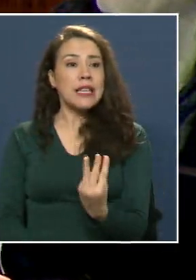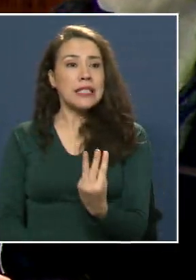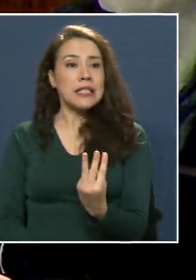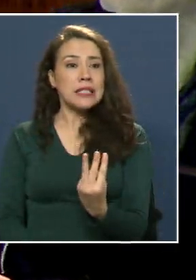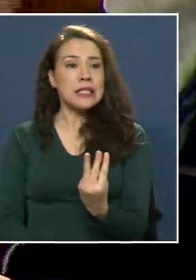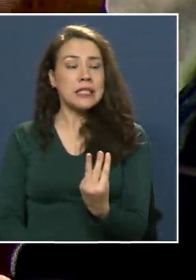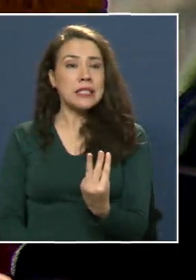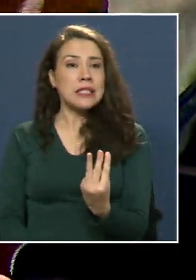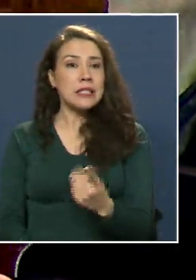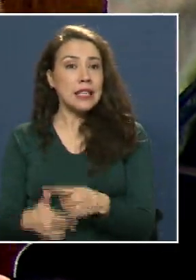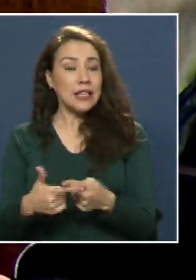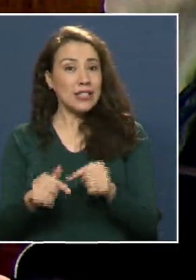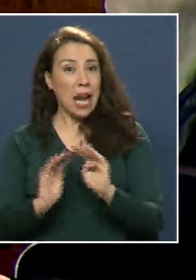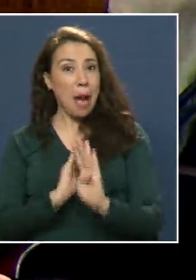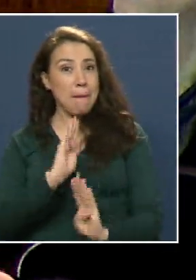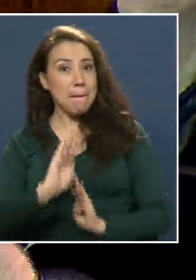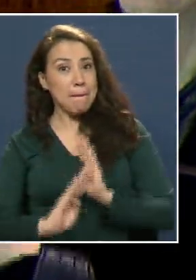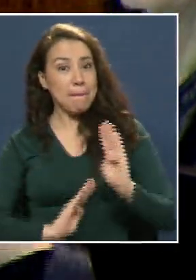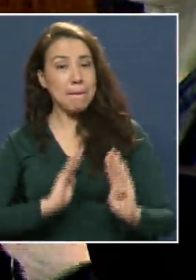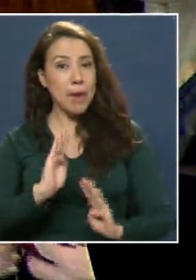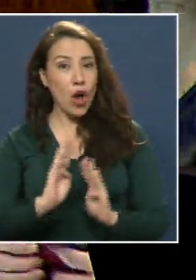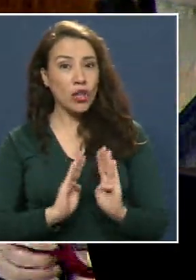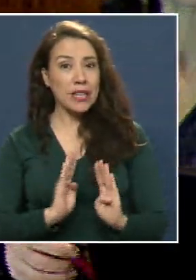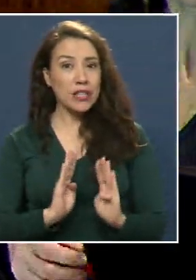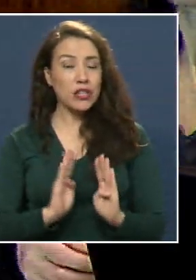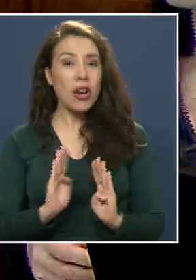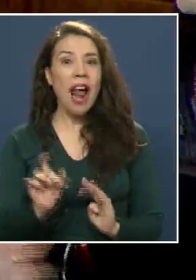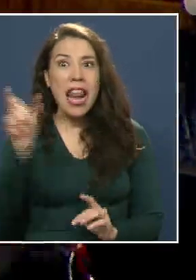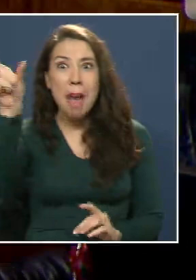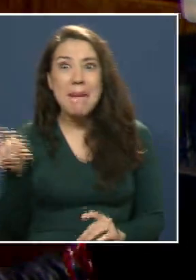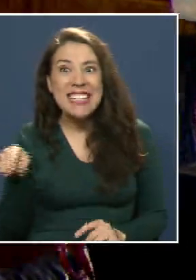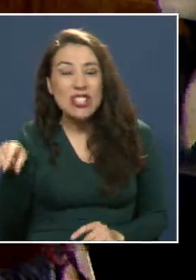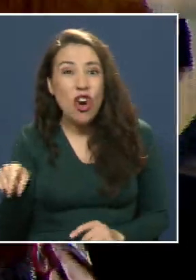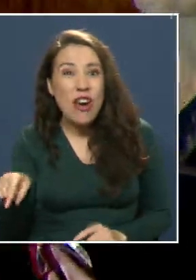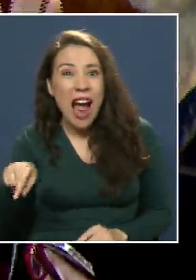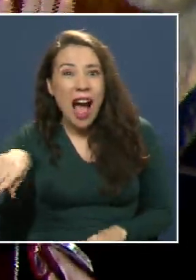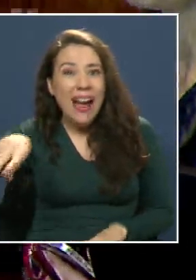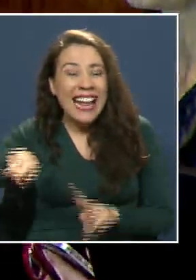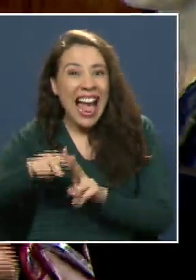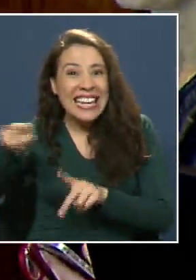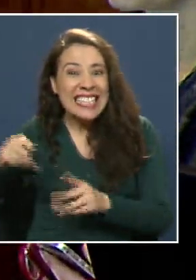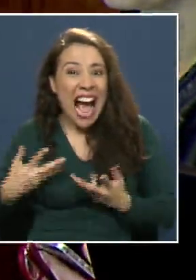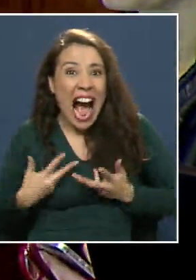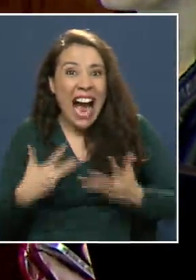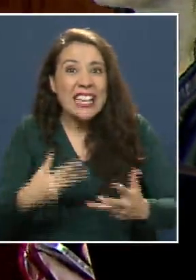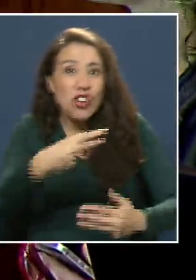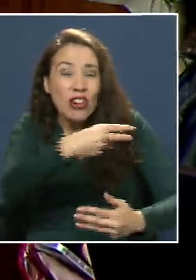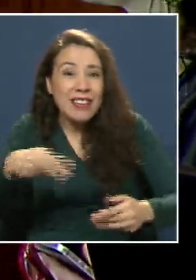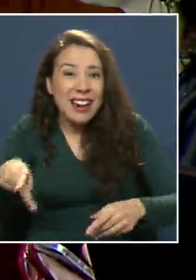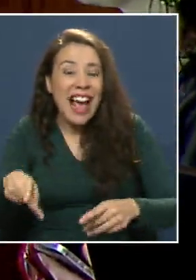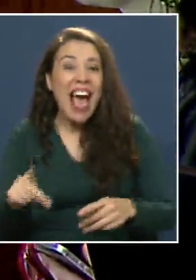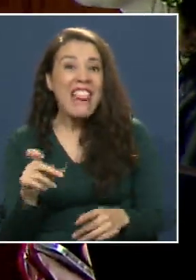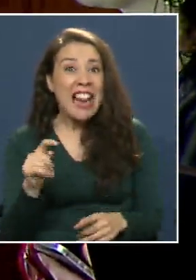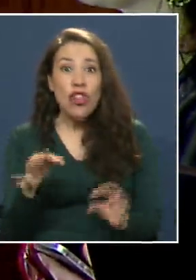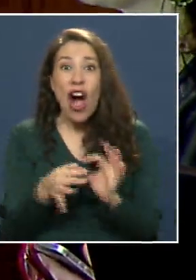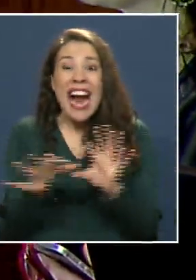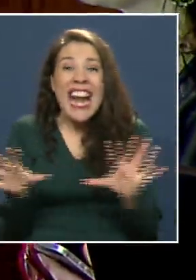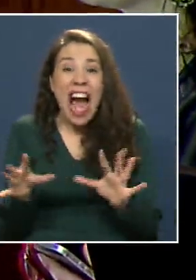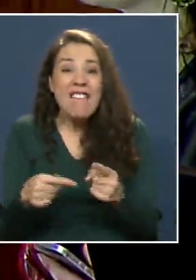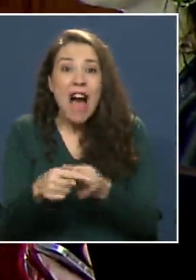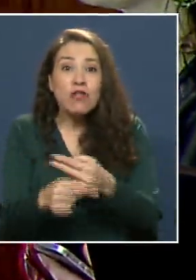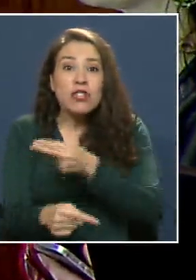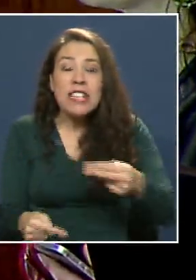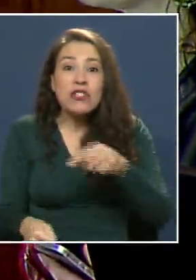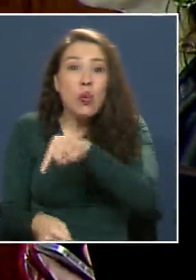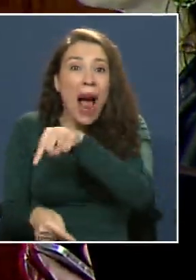demás, esta protección que se da hacia el delincuente que comete un delito grave de abuso sexual en perjuicio de un menor se